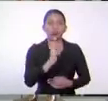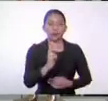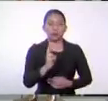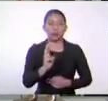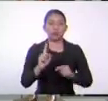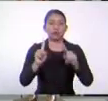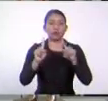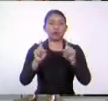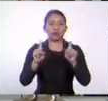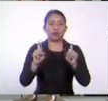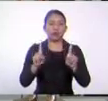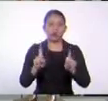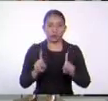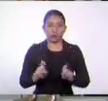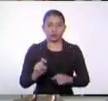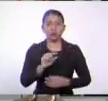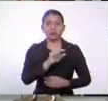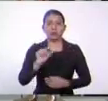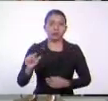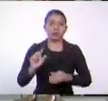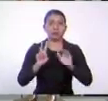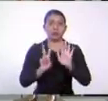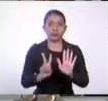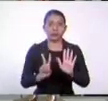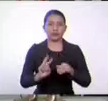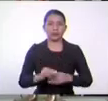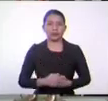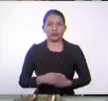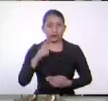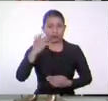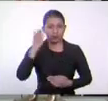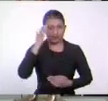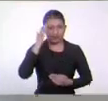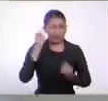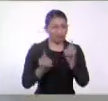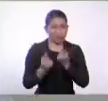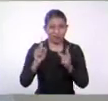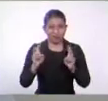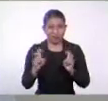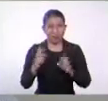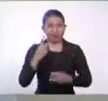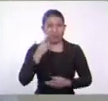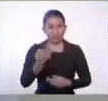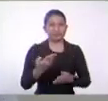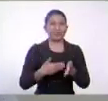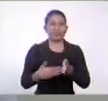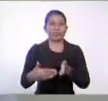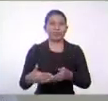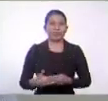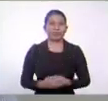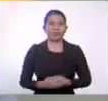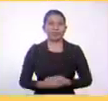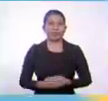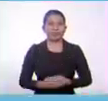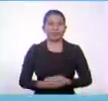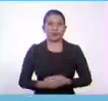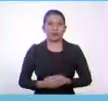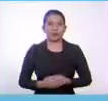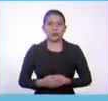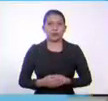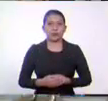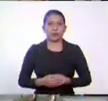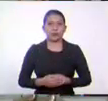de autoaprendizaje de la semana 7. ¿Quieres saber de qué se trata? Comencemos.